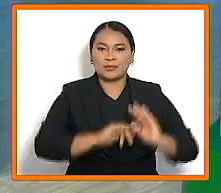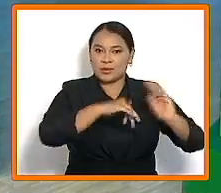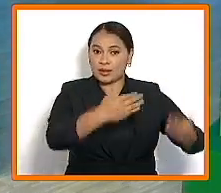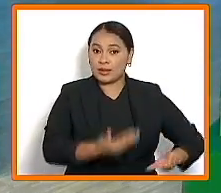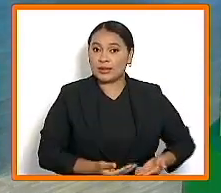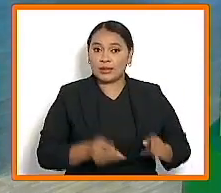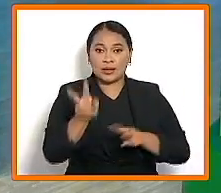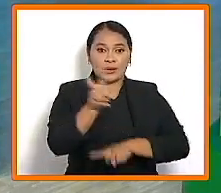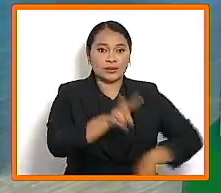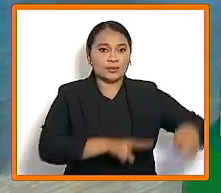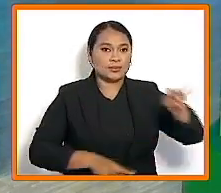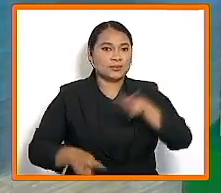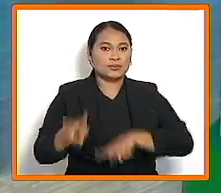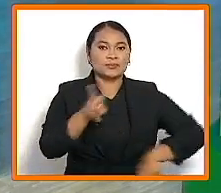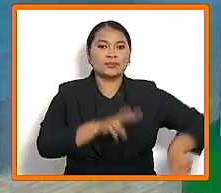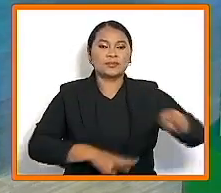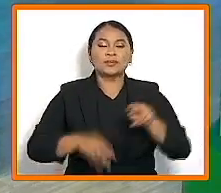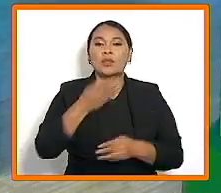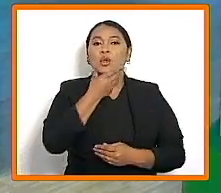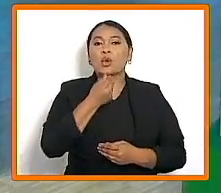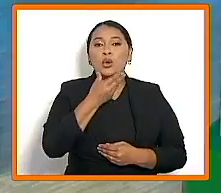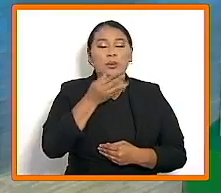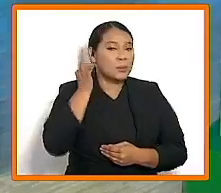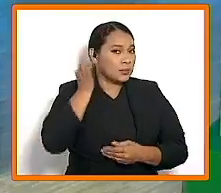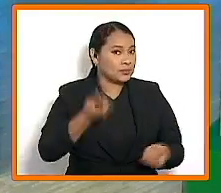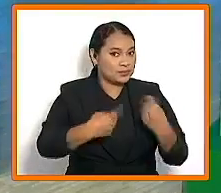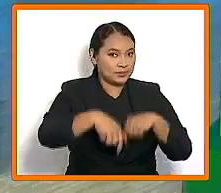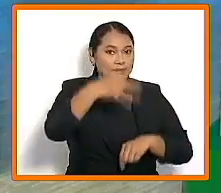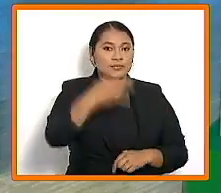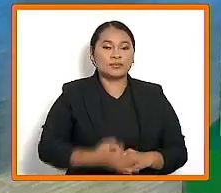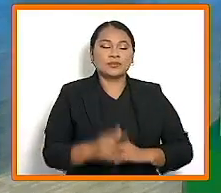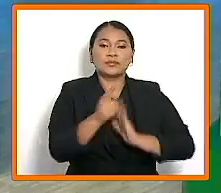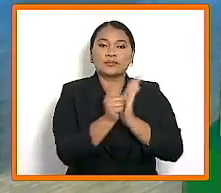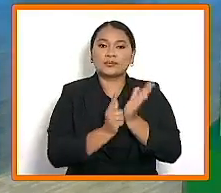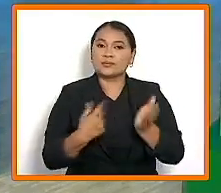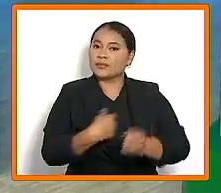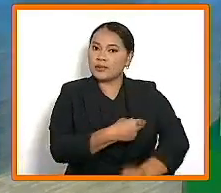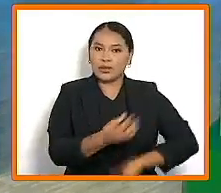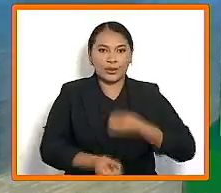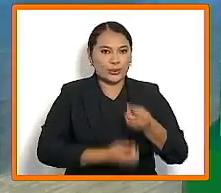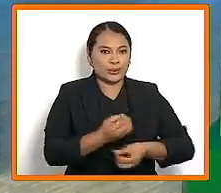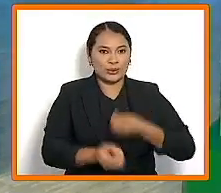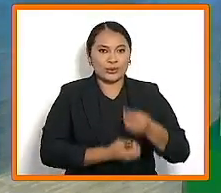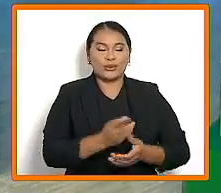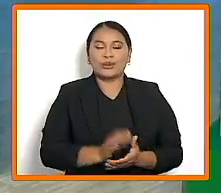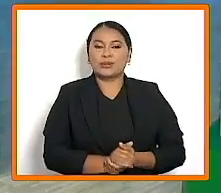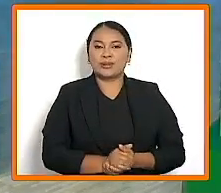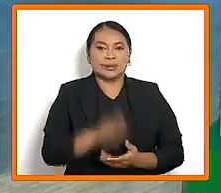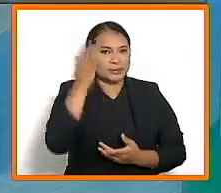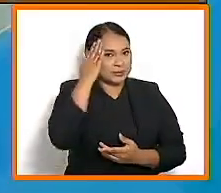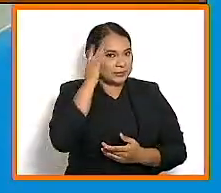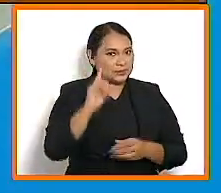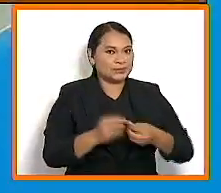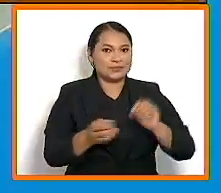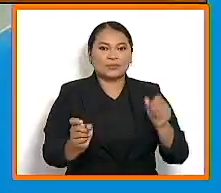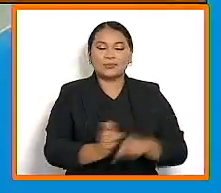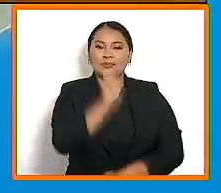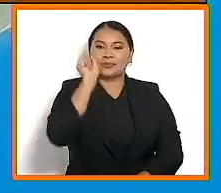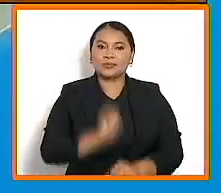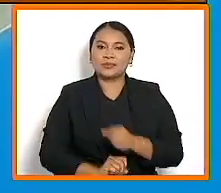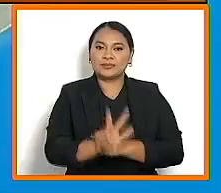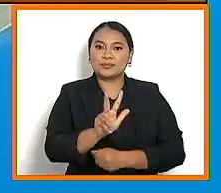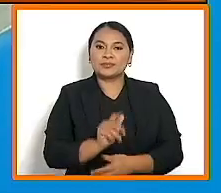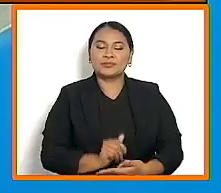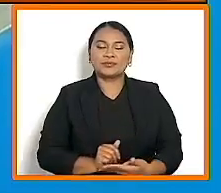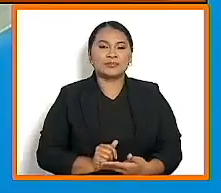a nuestro auditor y notario que están para certificar cada uno de nuestros sorteos. Se viene tu primer número favorecido para Pega 3